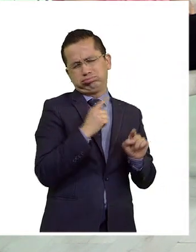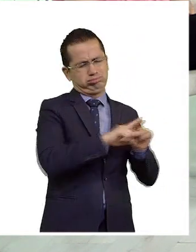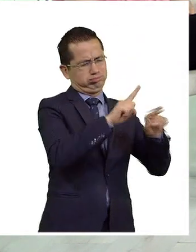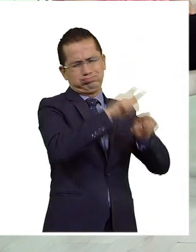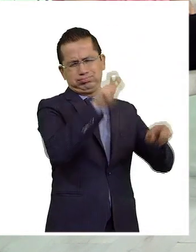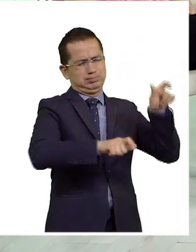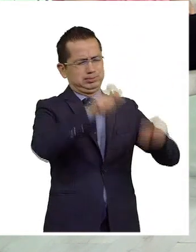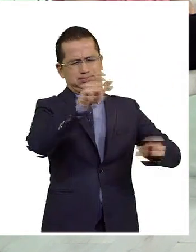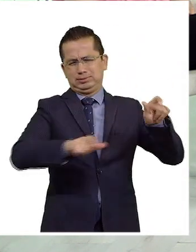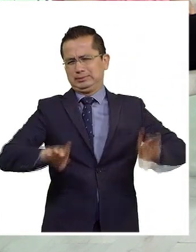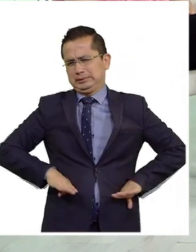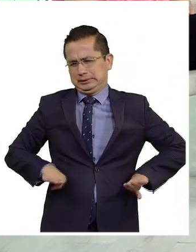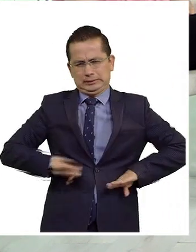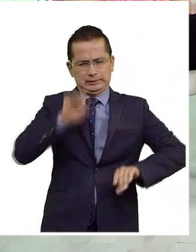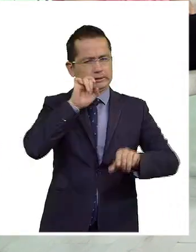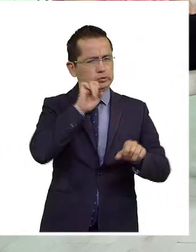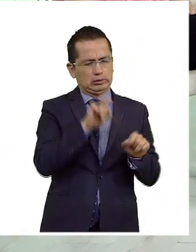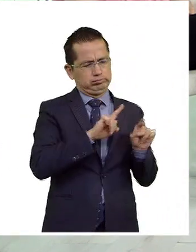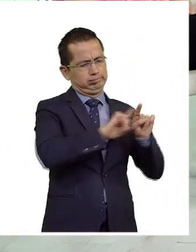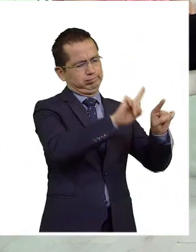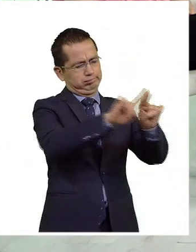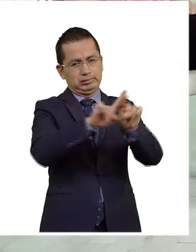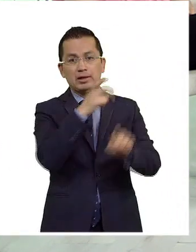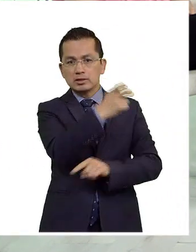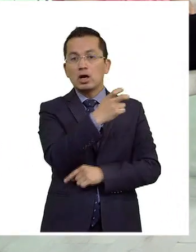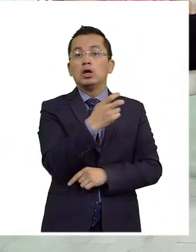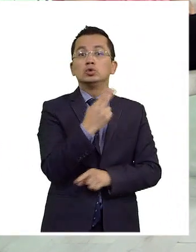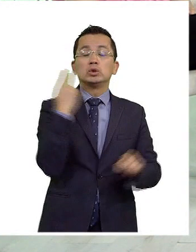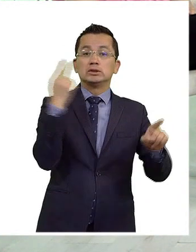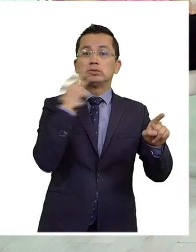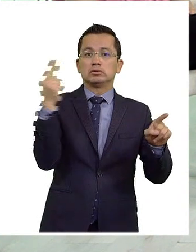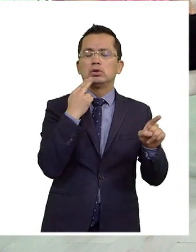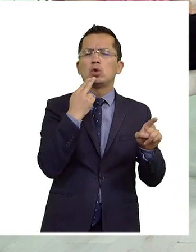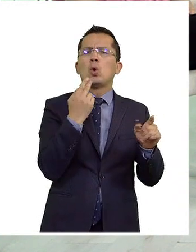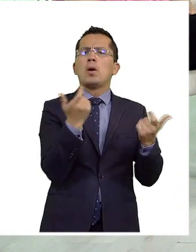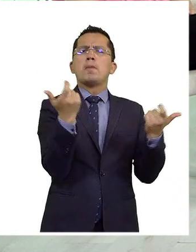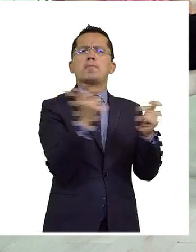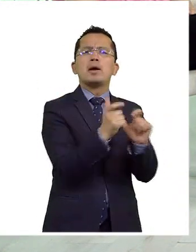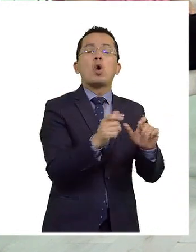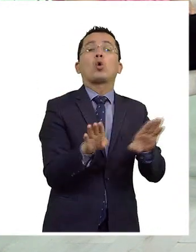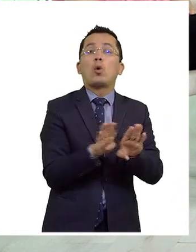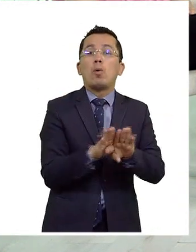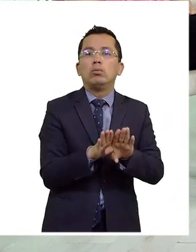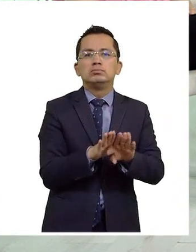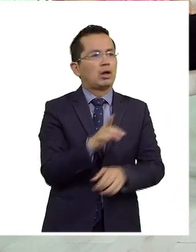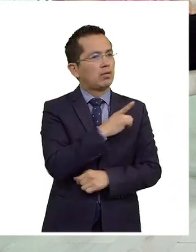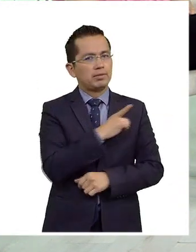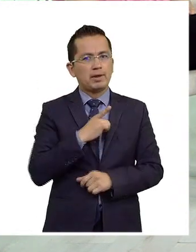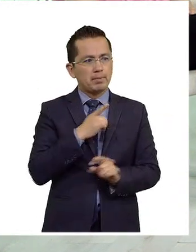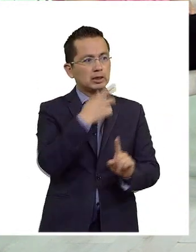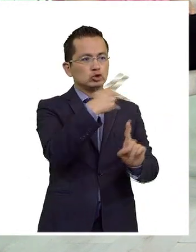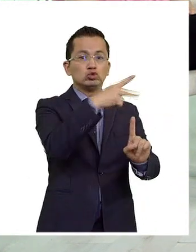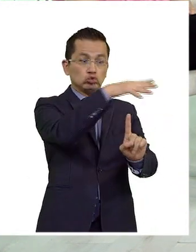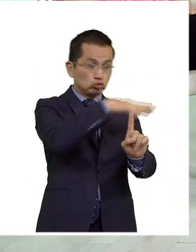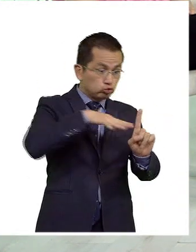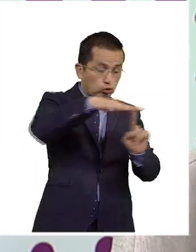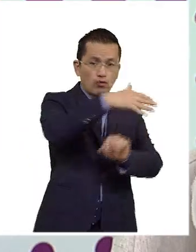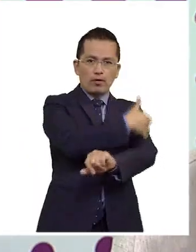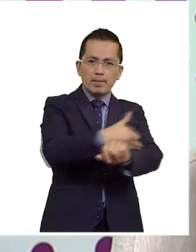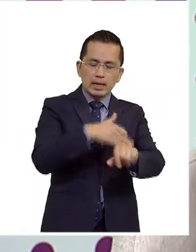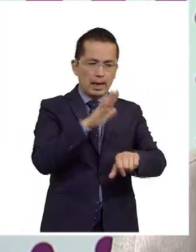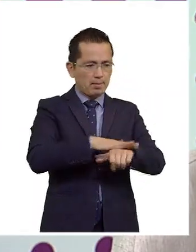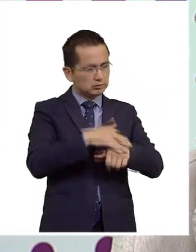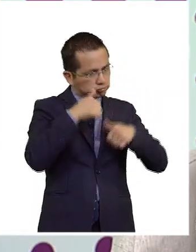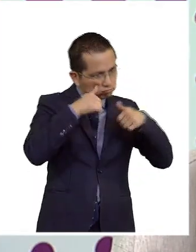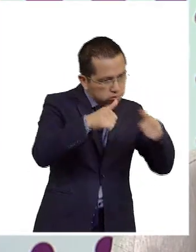diversidad de género, cuando tienen, aunque sea un gesto de acompañamiento o de entendimiento por parte de sus familias. Y esto lo quisiera yo recalcar para